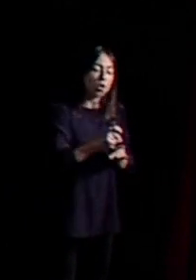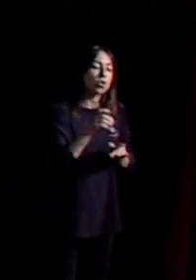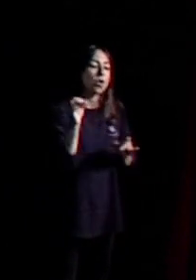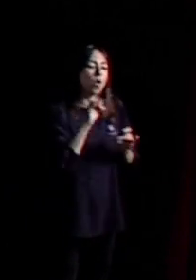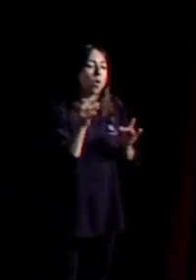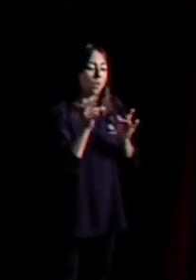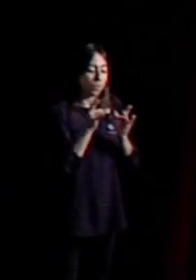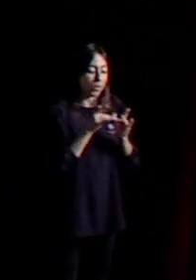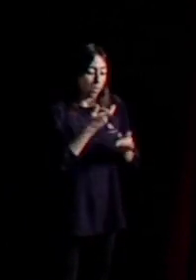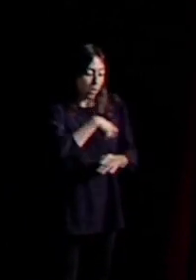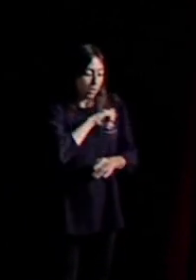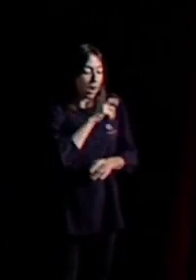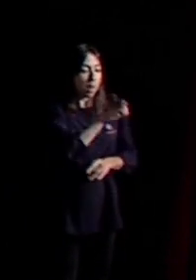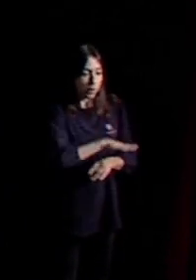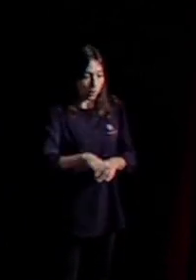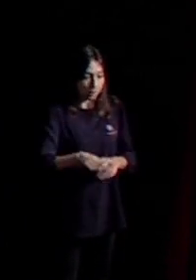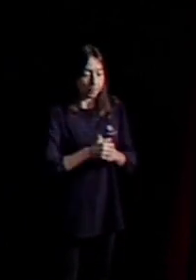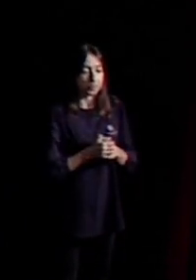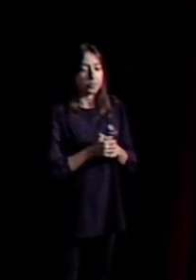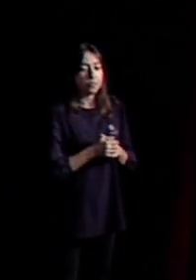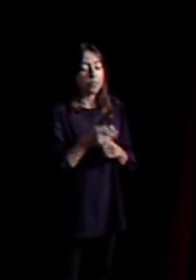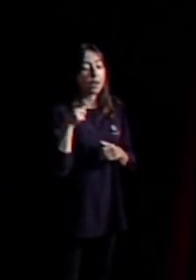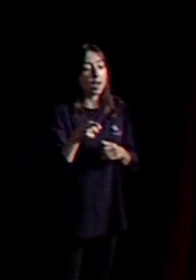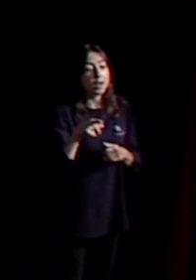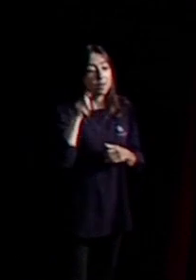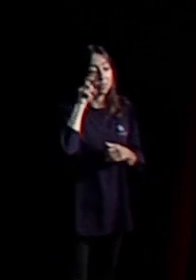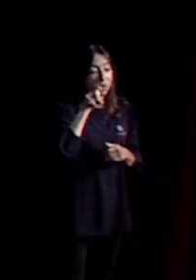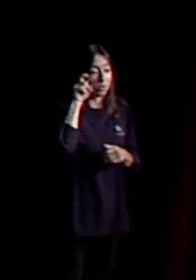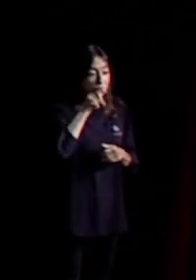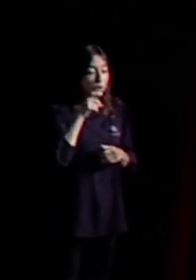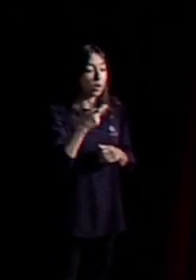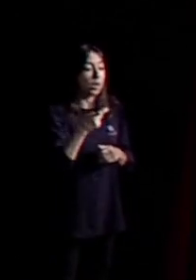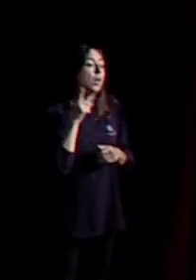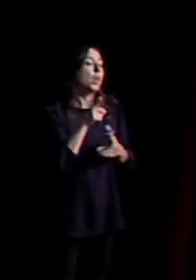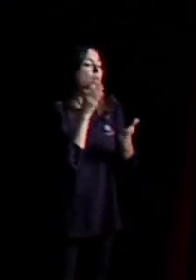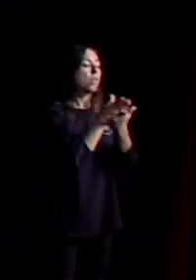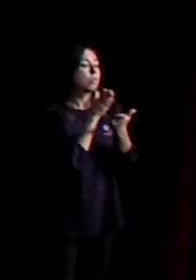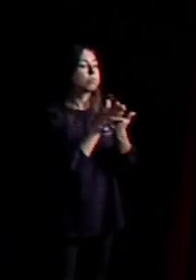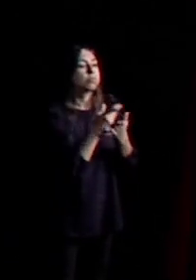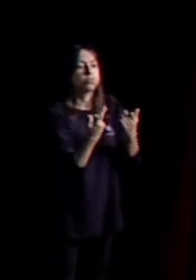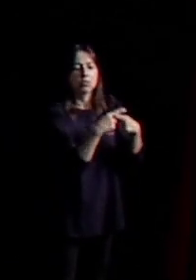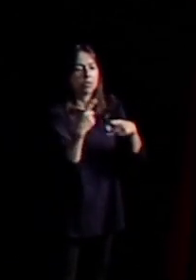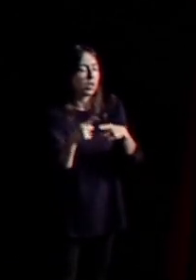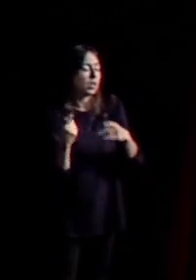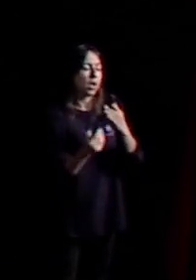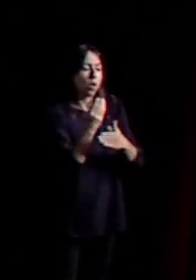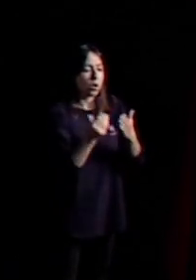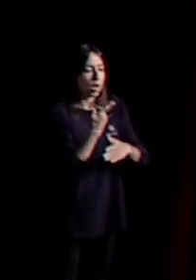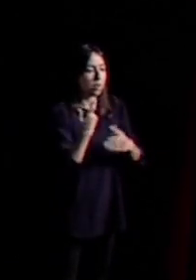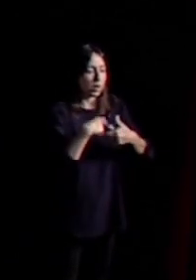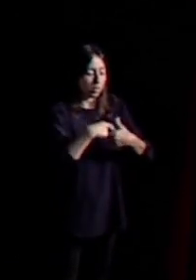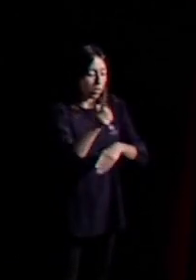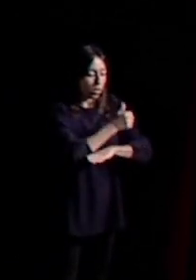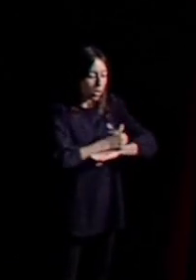policial a menores. Como docente, ha impartido distintas jornadas de participación ciudadana, turismo